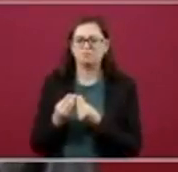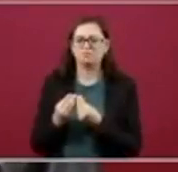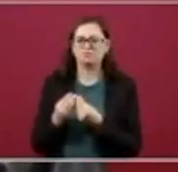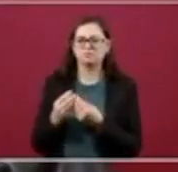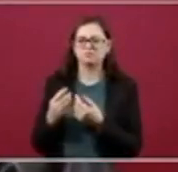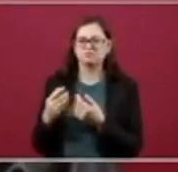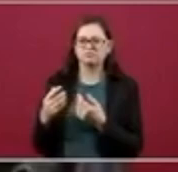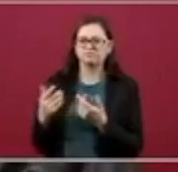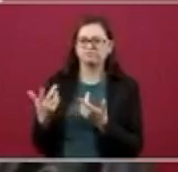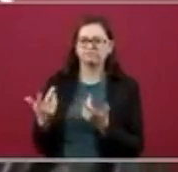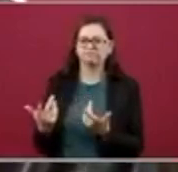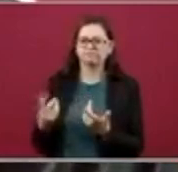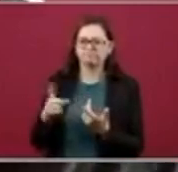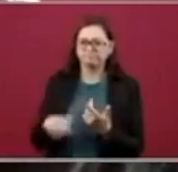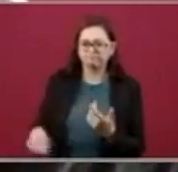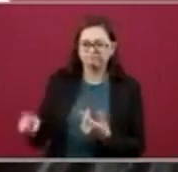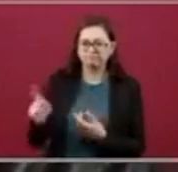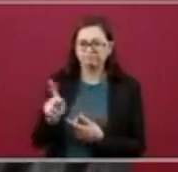contrario a la